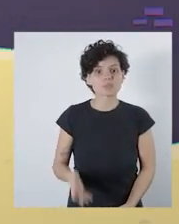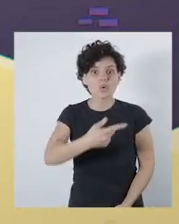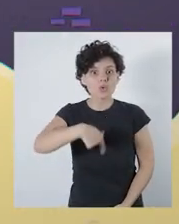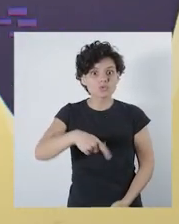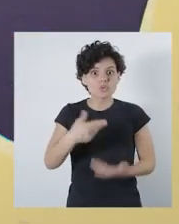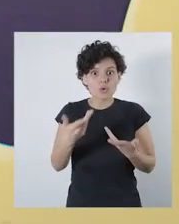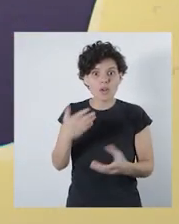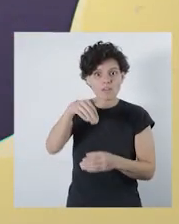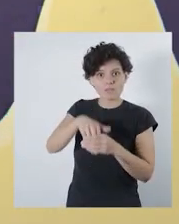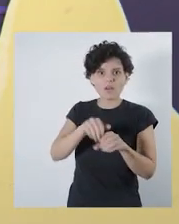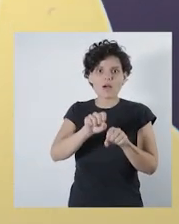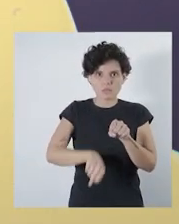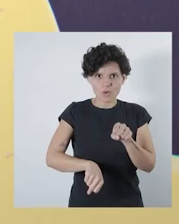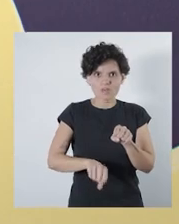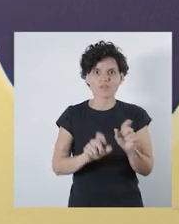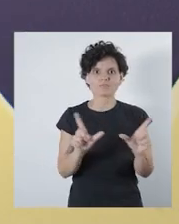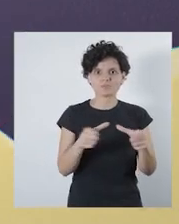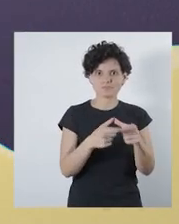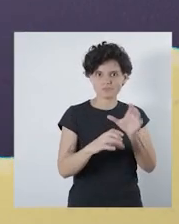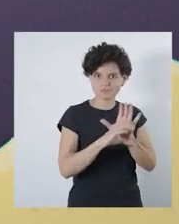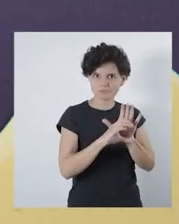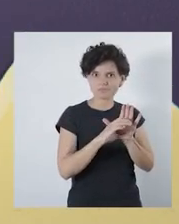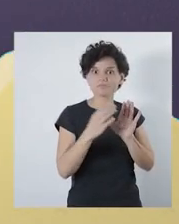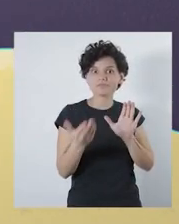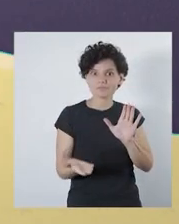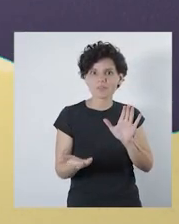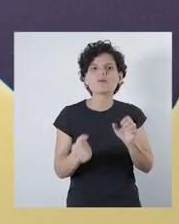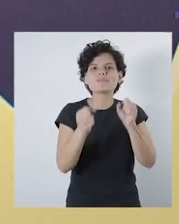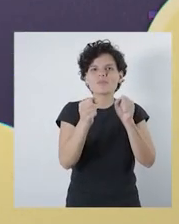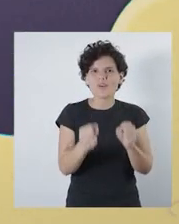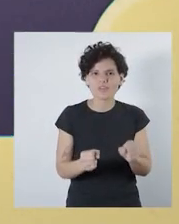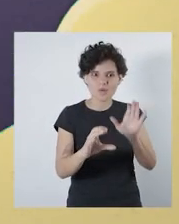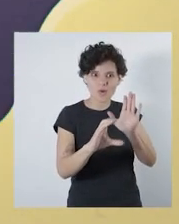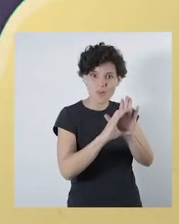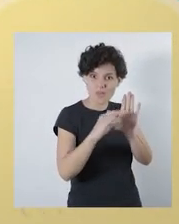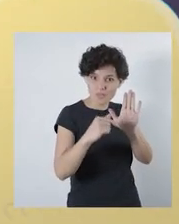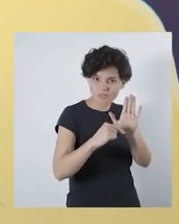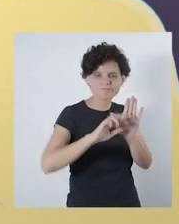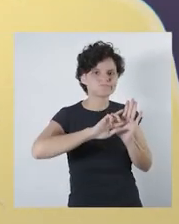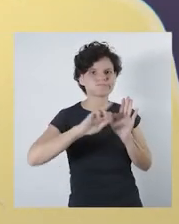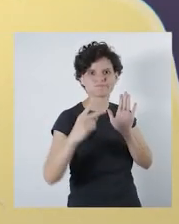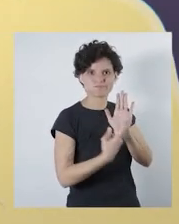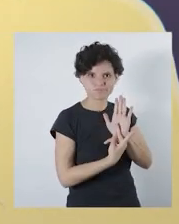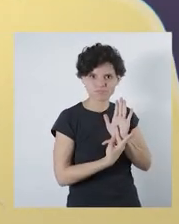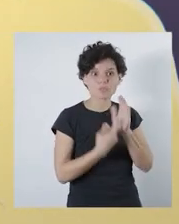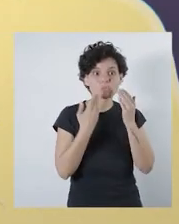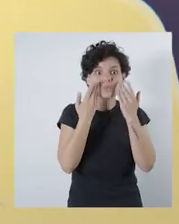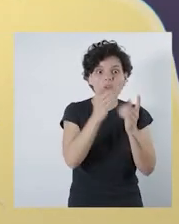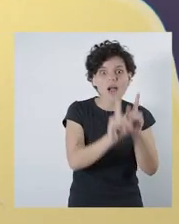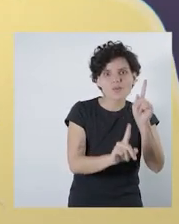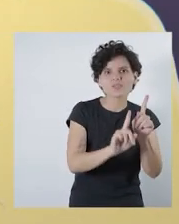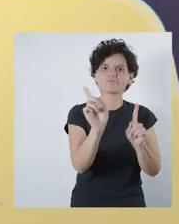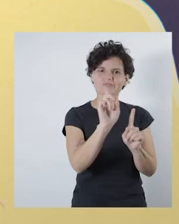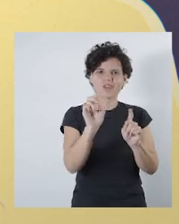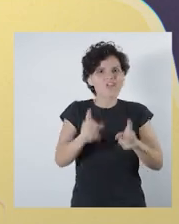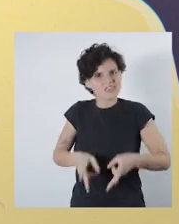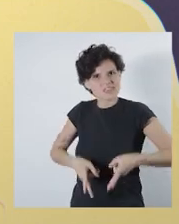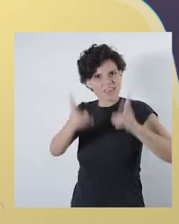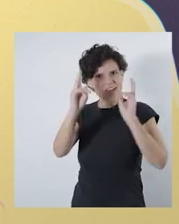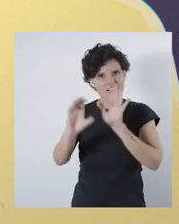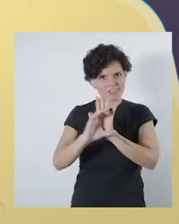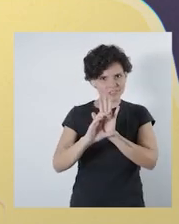algunos. Si votamos apruebo más convención constitucional, tendremos la posibilidad de cambiar esta Constitución de privilegios por